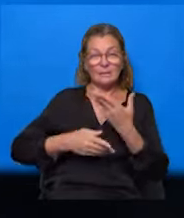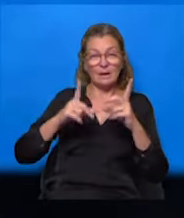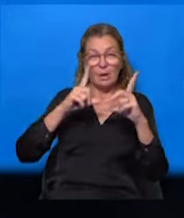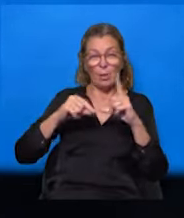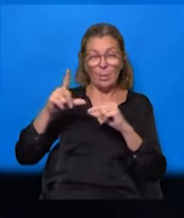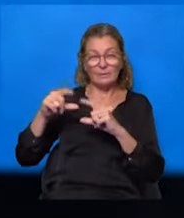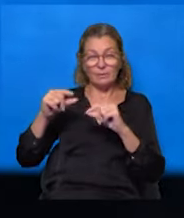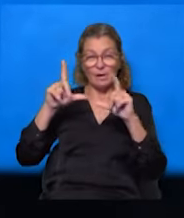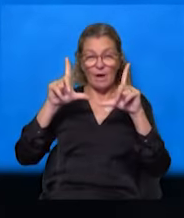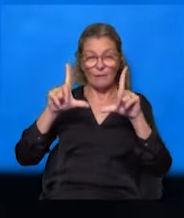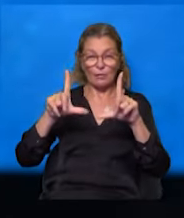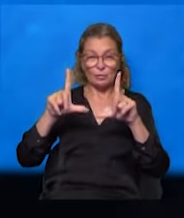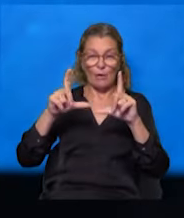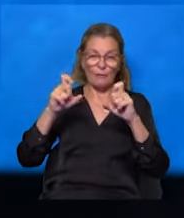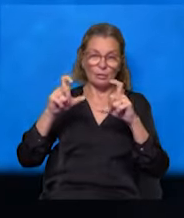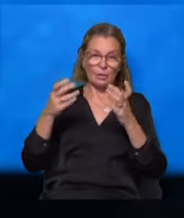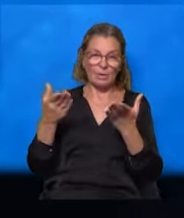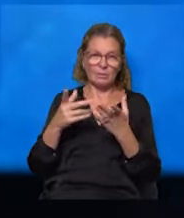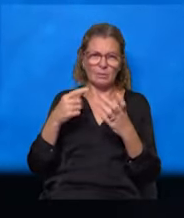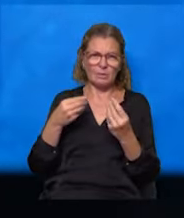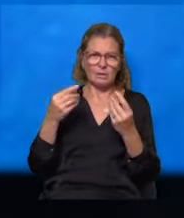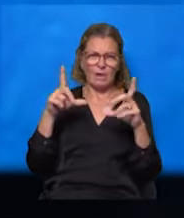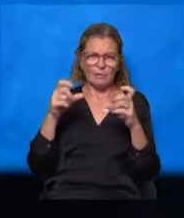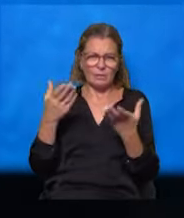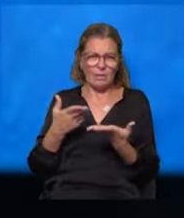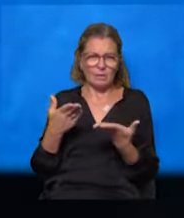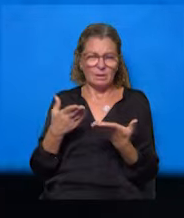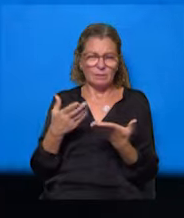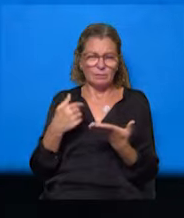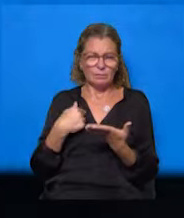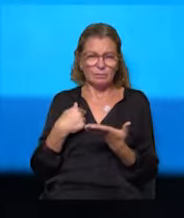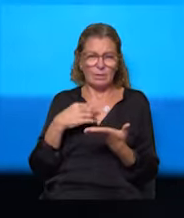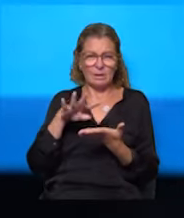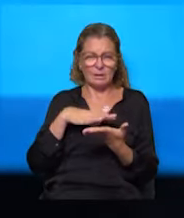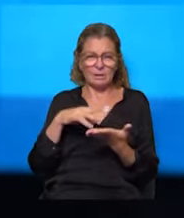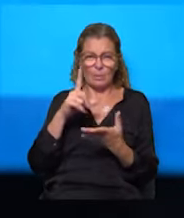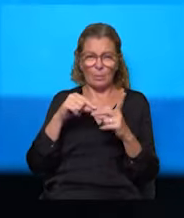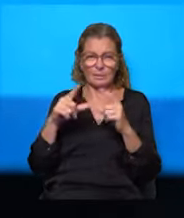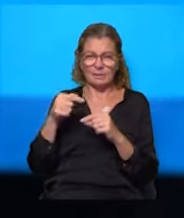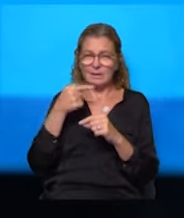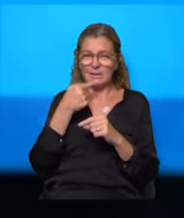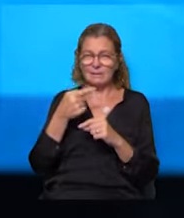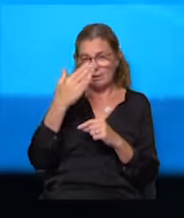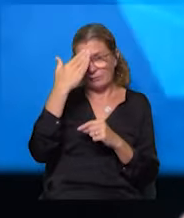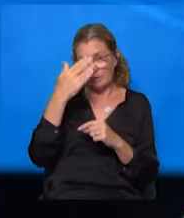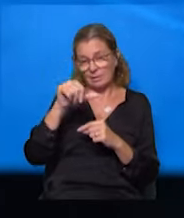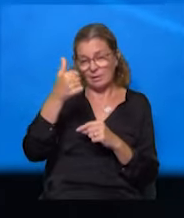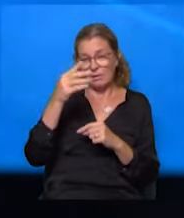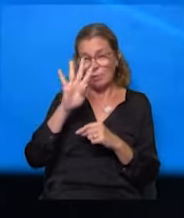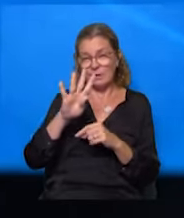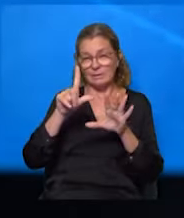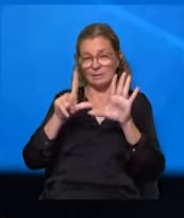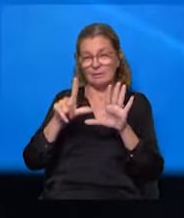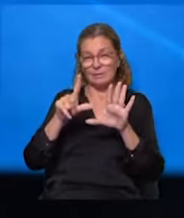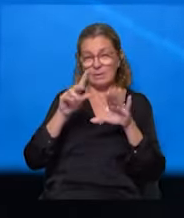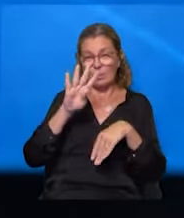son una foto del momento Cuál es la foto de este momento Yo leo una encuesta un día que dice que el frente gana 47